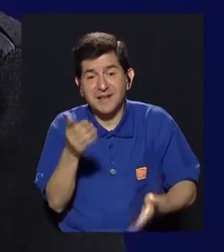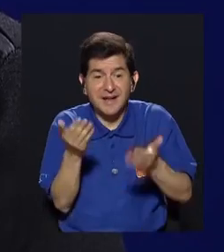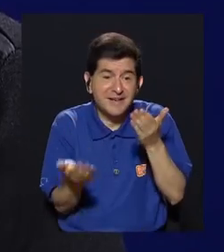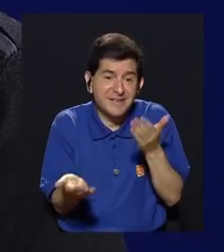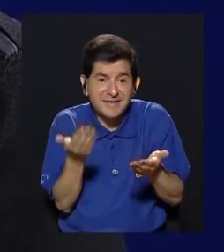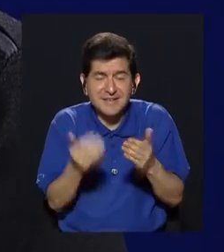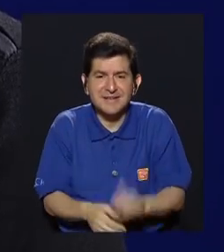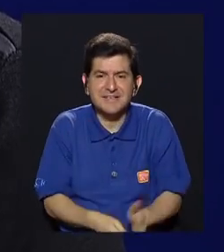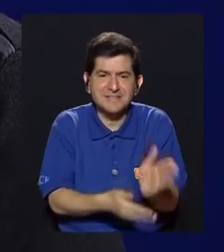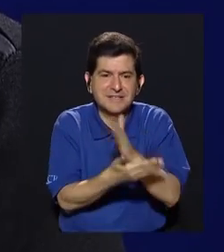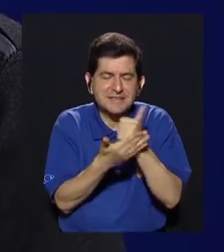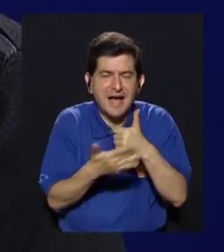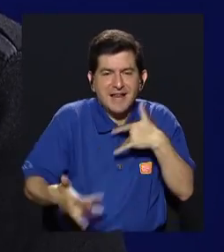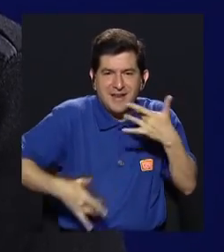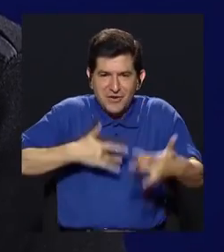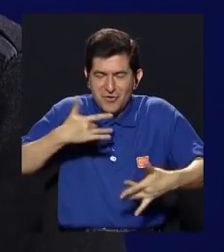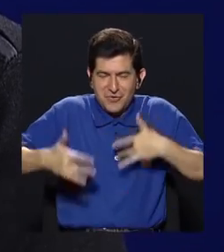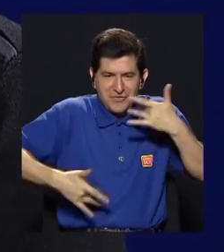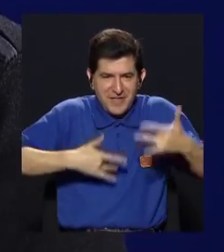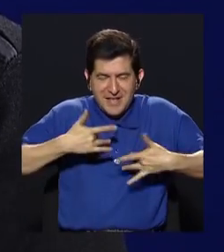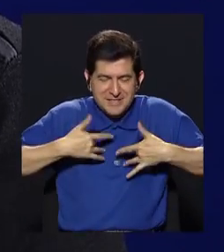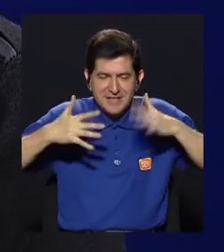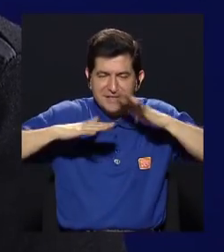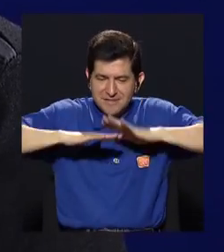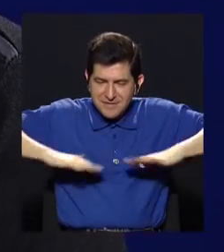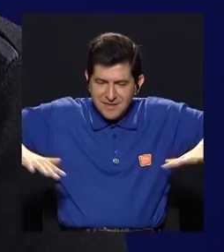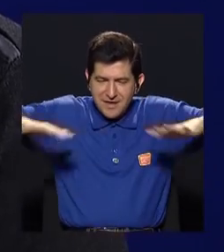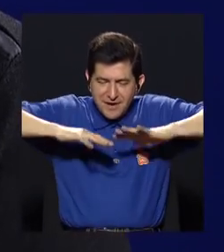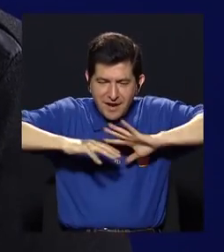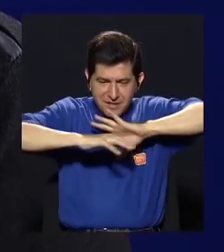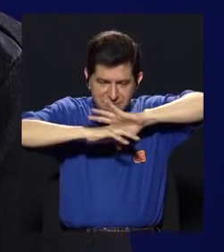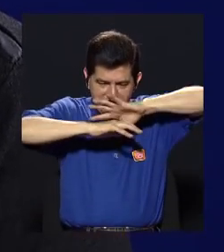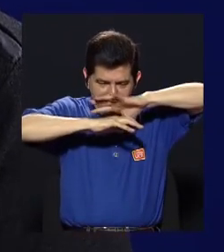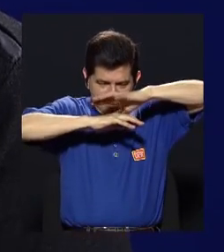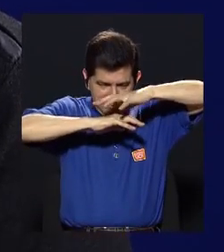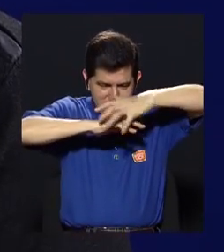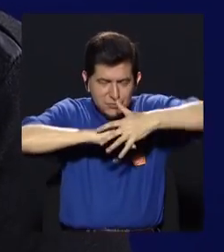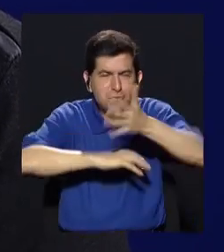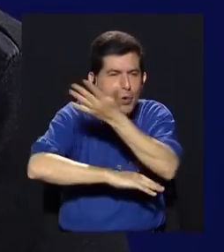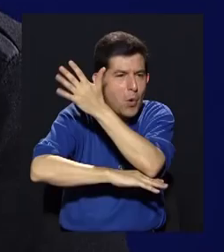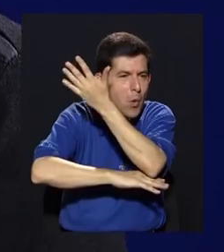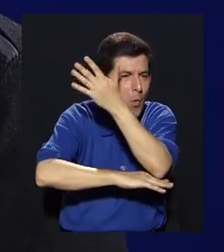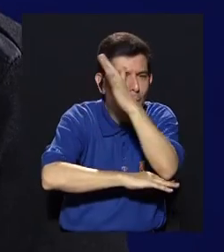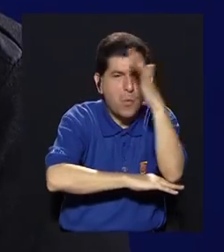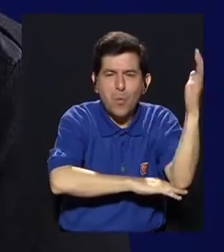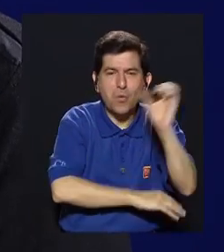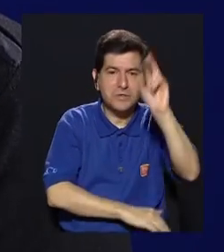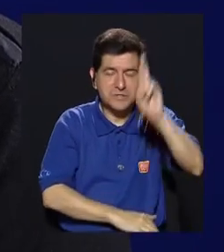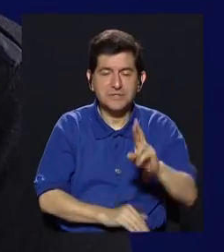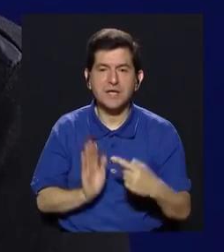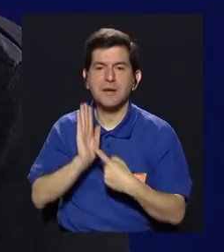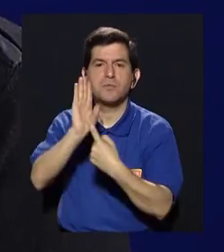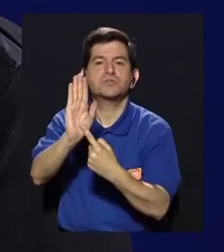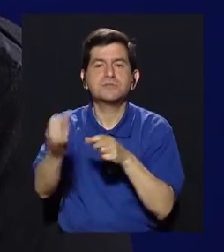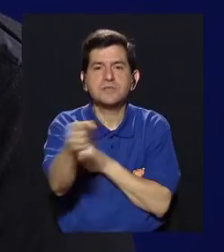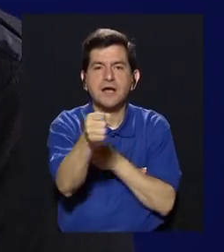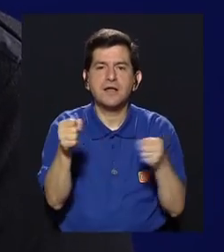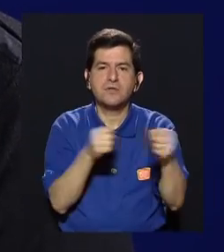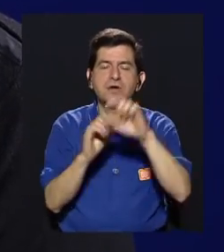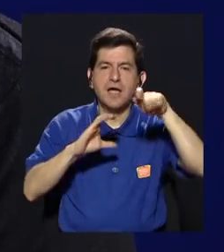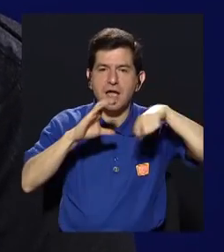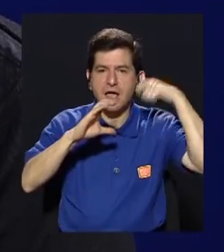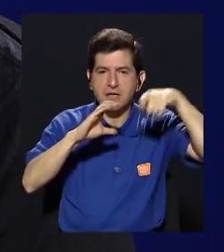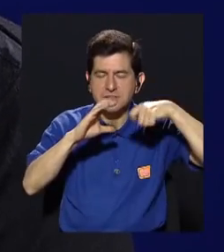cliché pero pero traer un poquito el sentir verdad esa atmósfera del bosque costa licencia el cine verdad